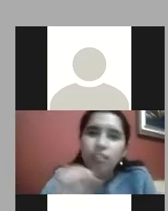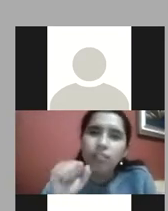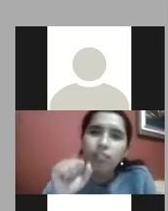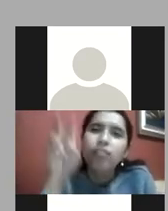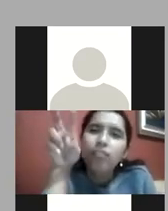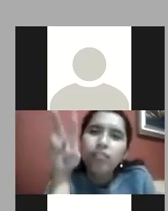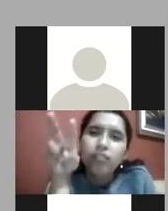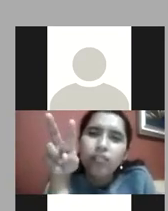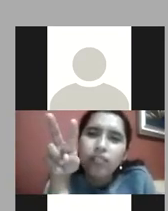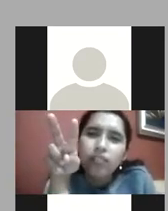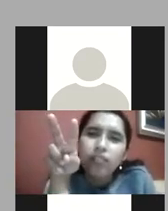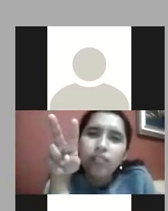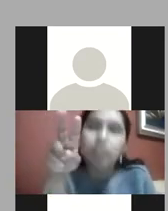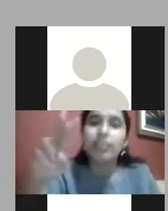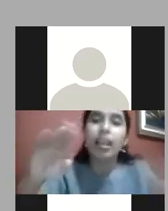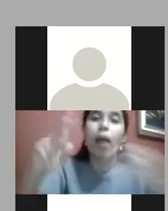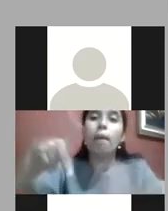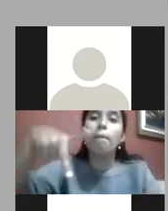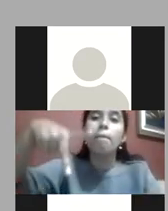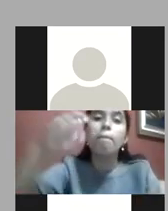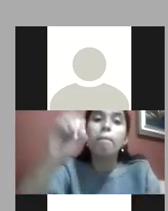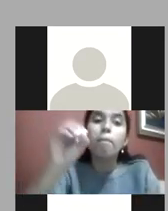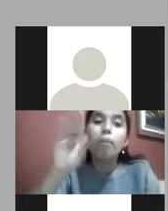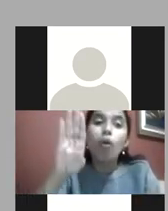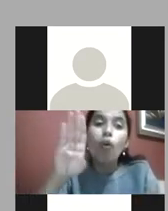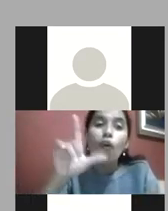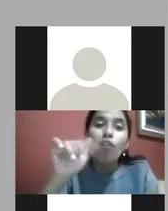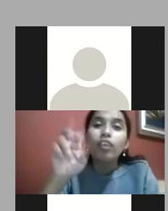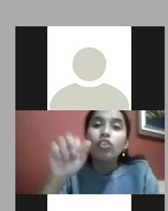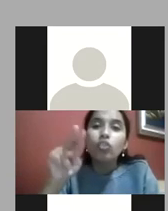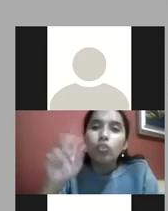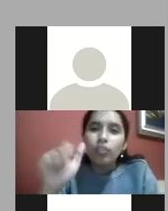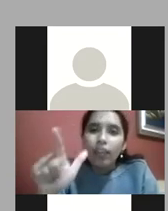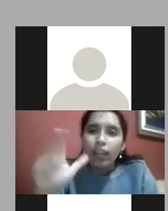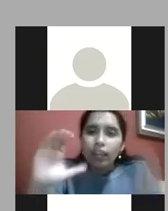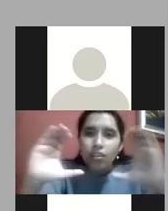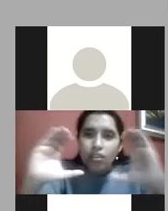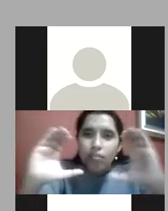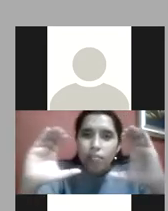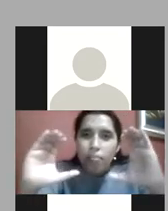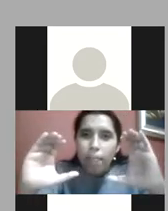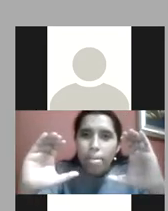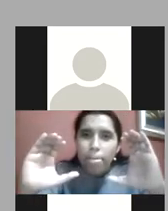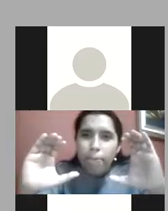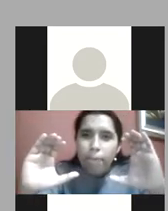la poblacional surge de los intervalos. Entonces, no sé si esa es la duda que tenía.